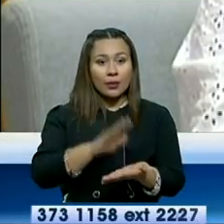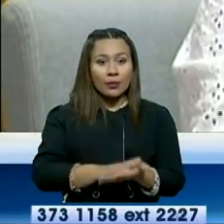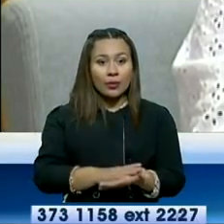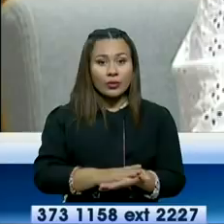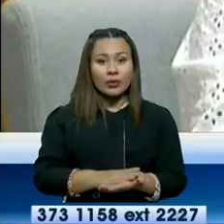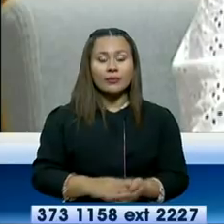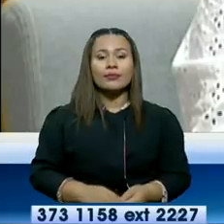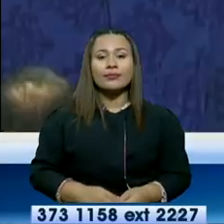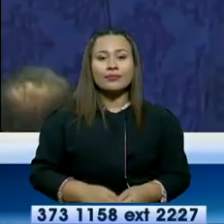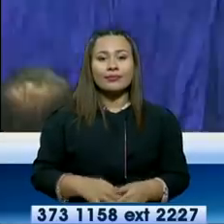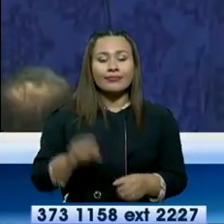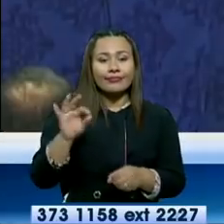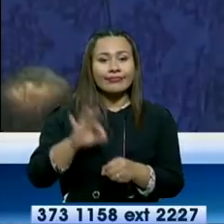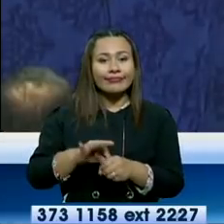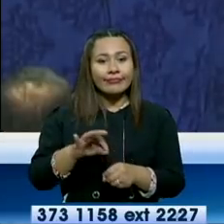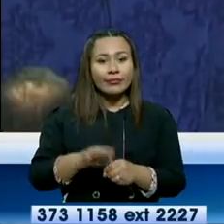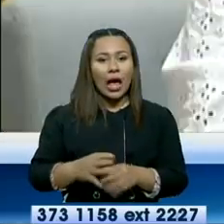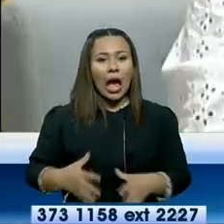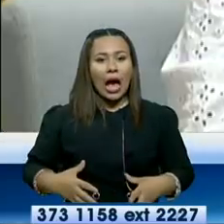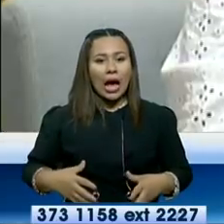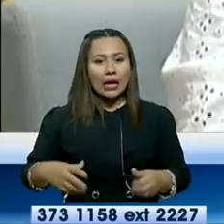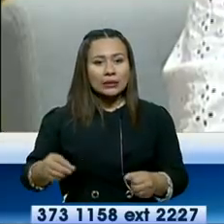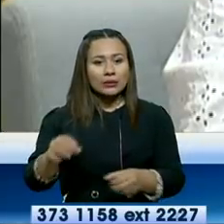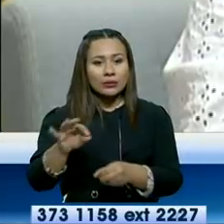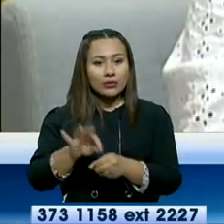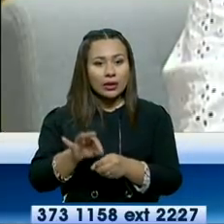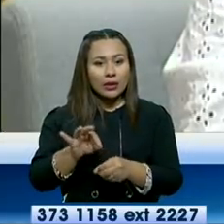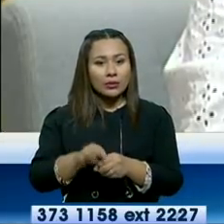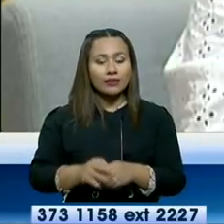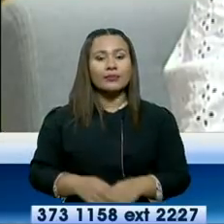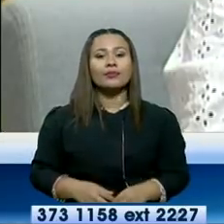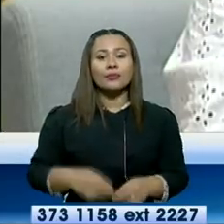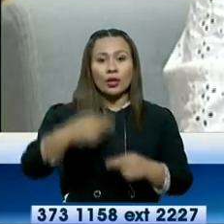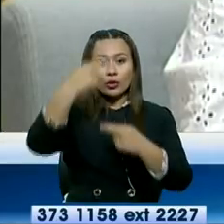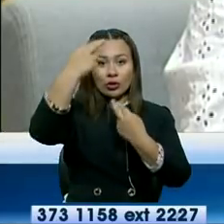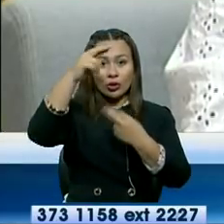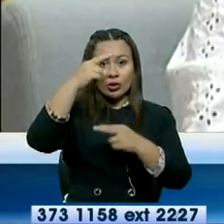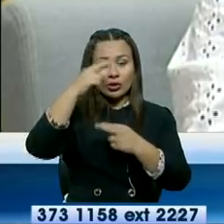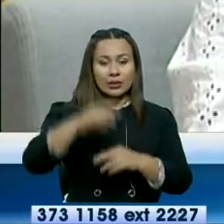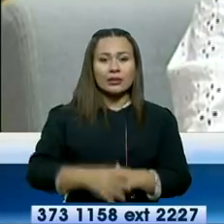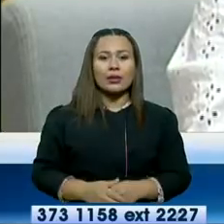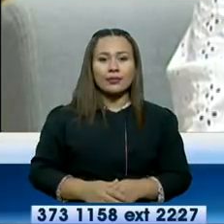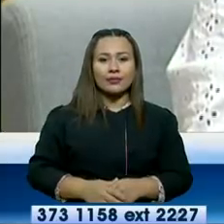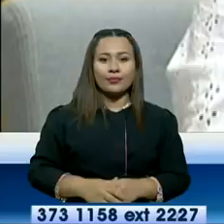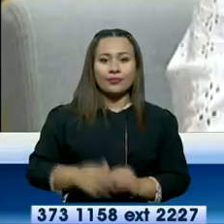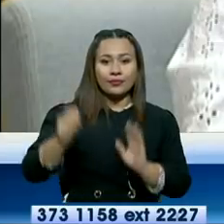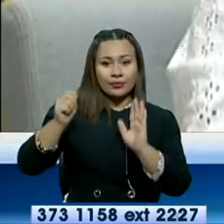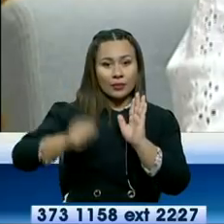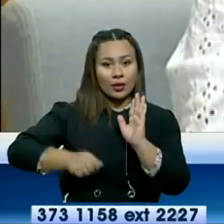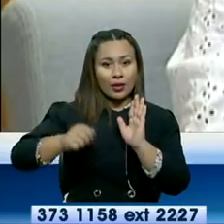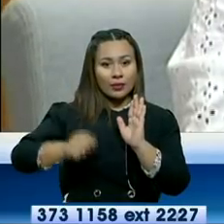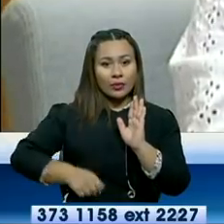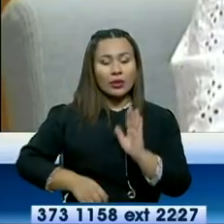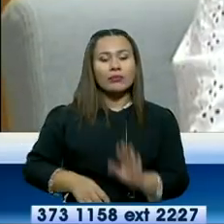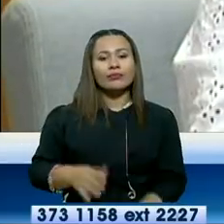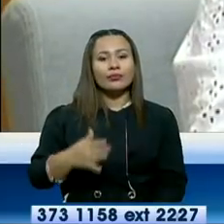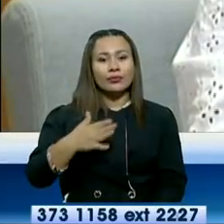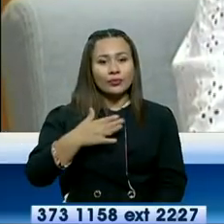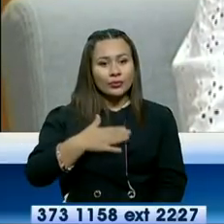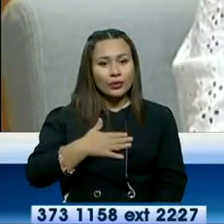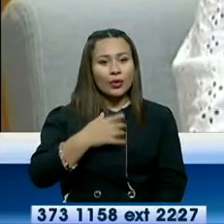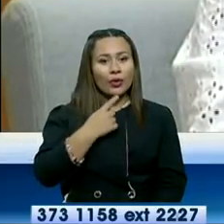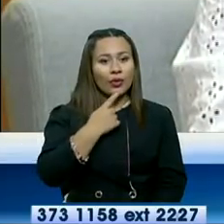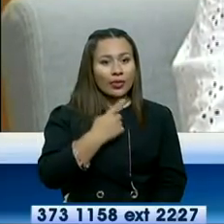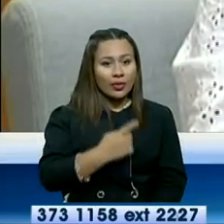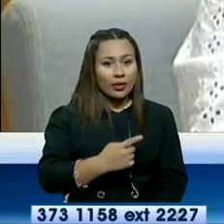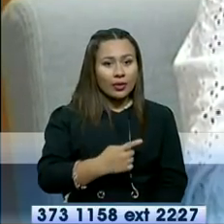gasto electoral. Además, en torno a la noticia del Tribunal Contencioso Electoral, lo que tengo que decir es